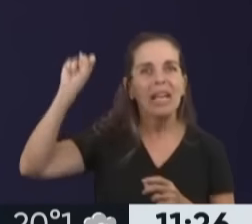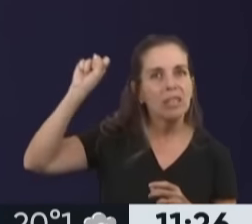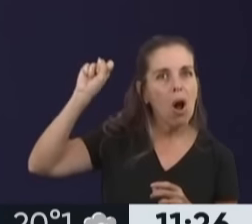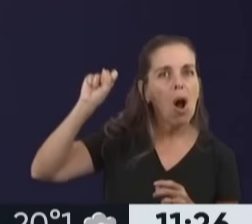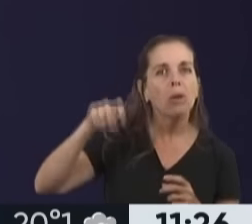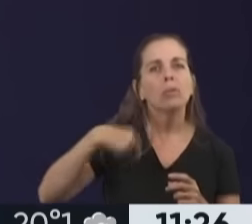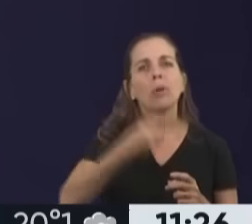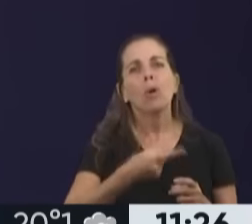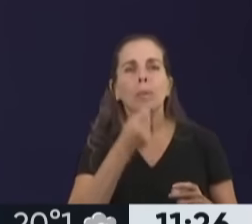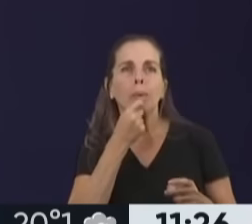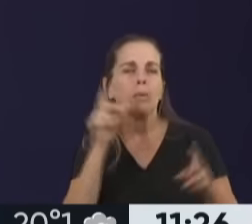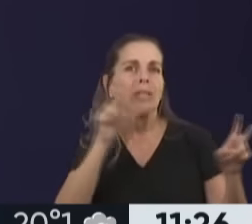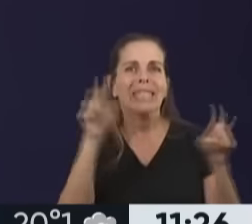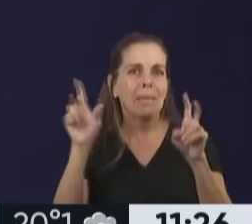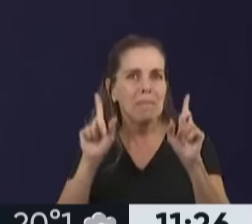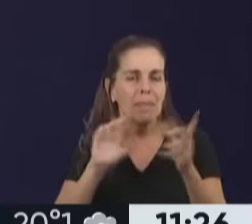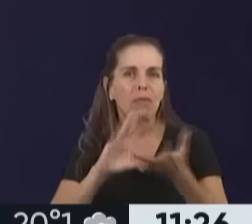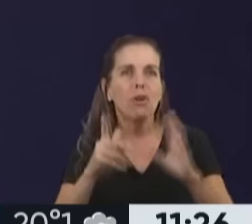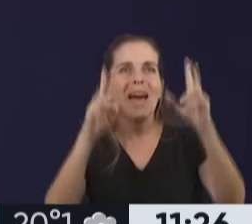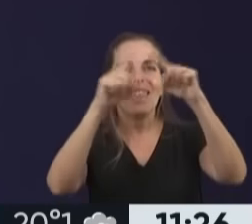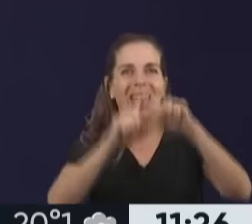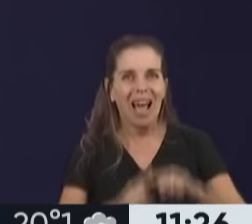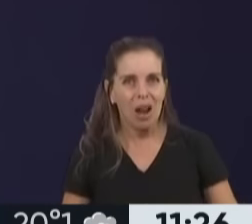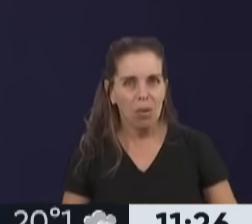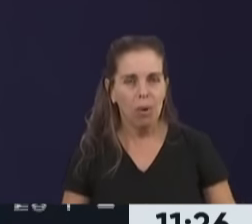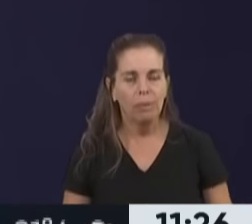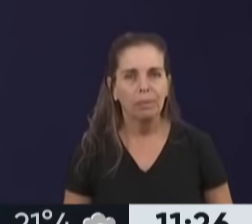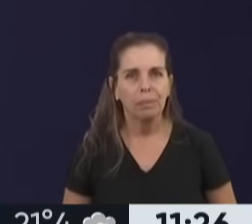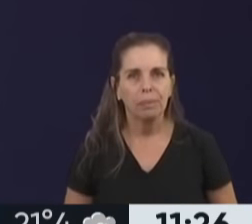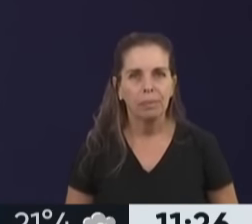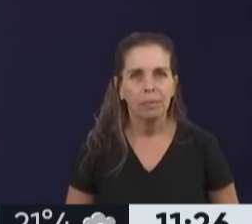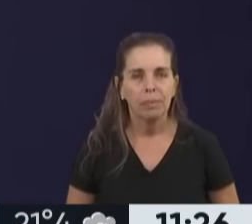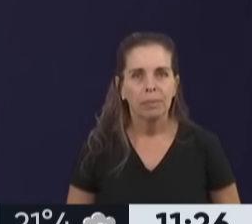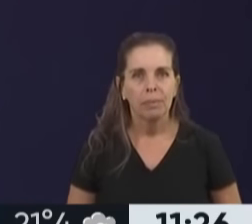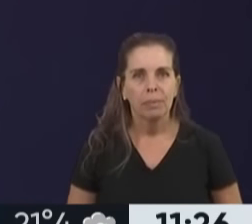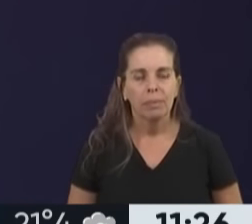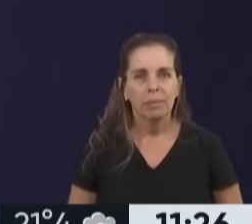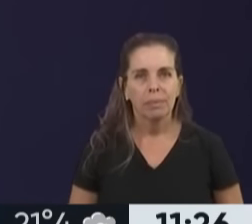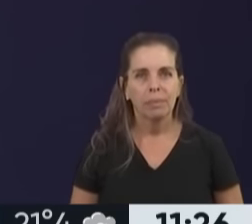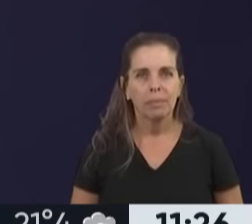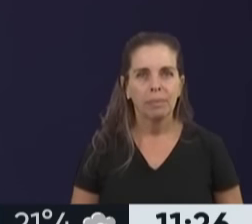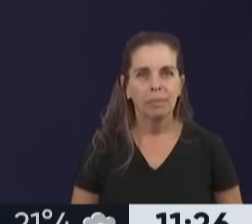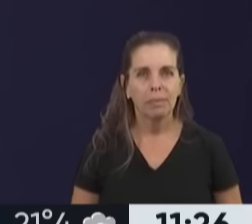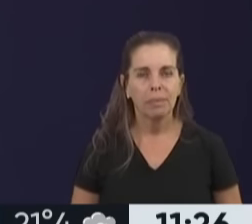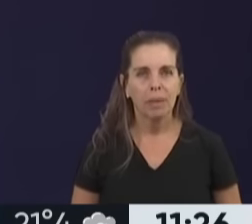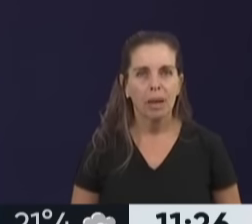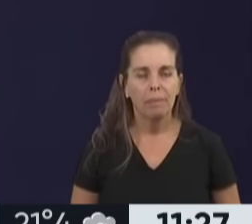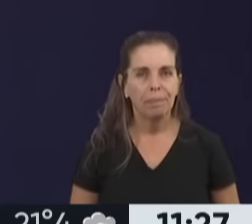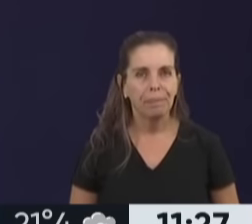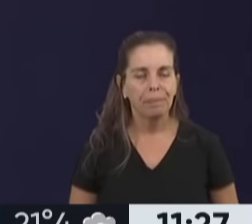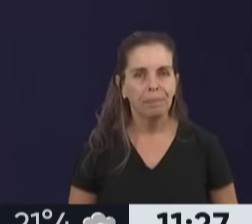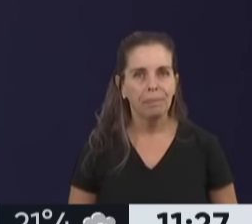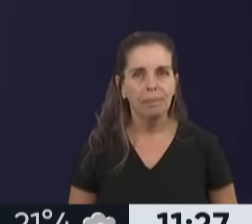dos cuestiones que tengan la misma metodología porque si no carece de sustento esa comparación eh no veo